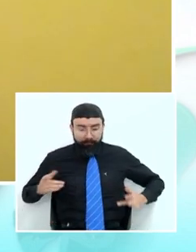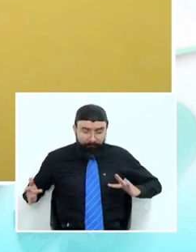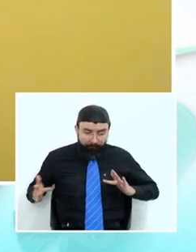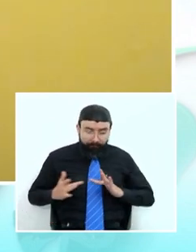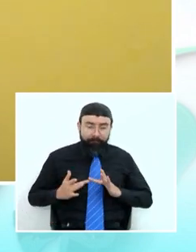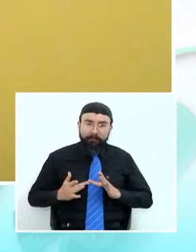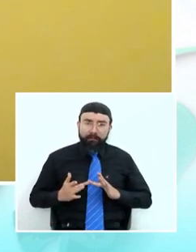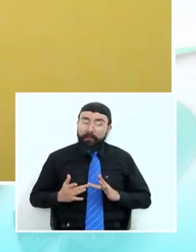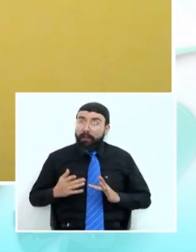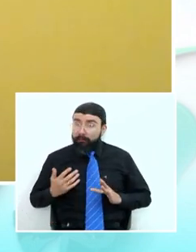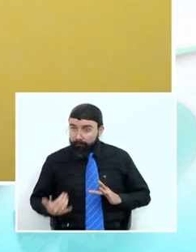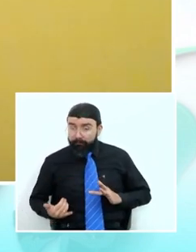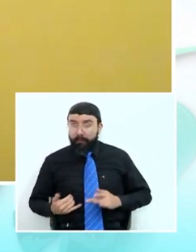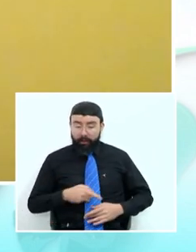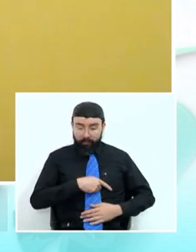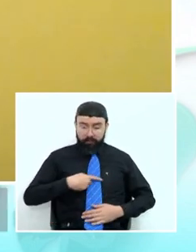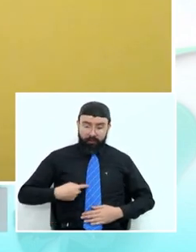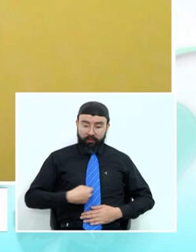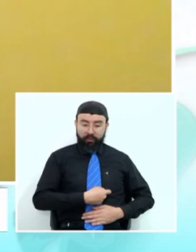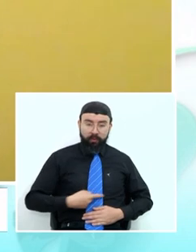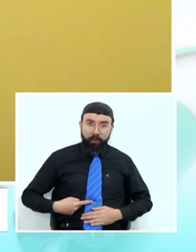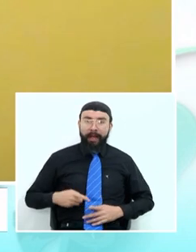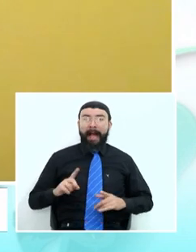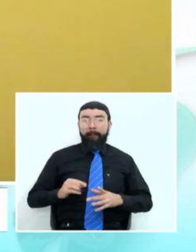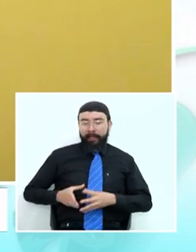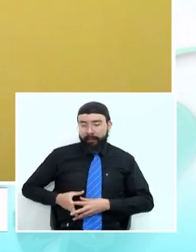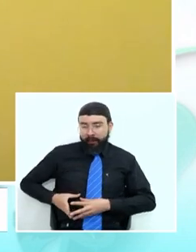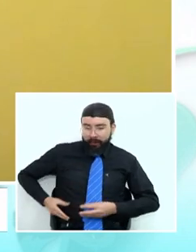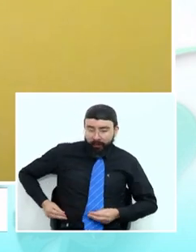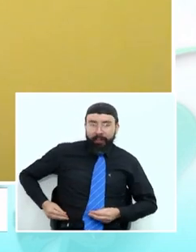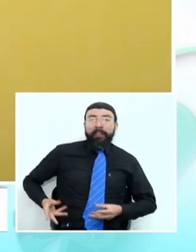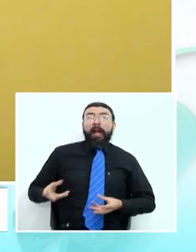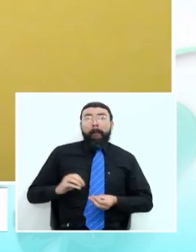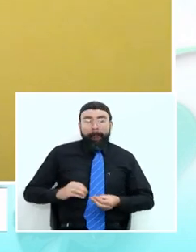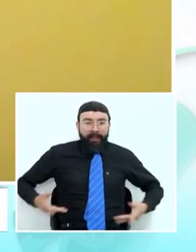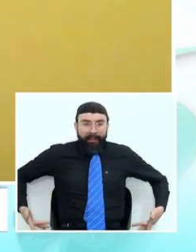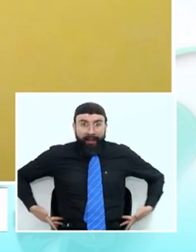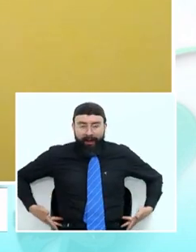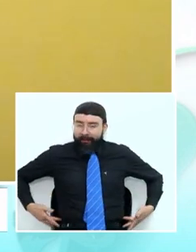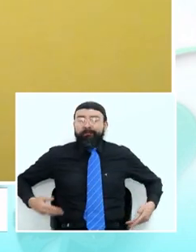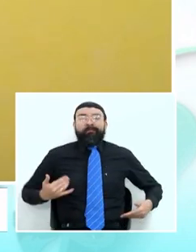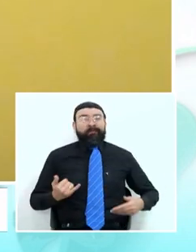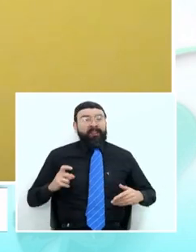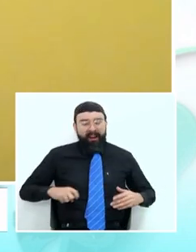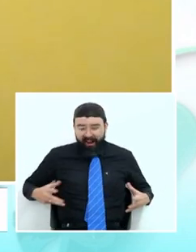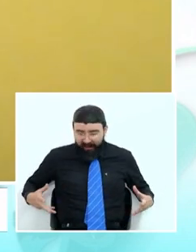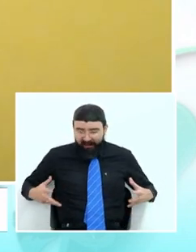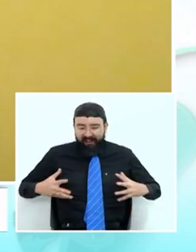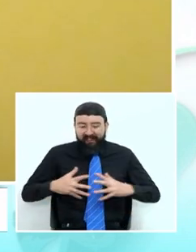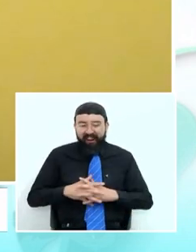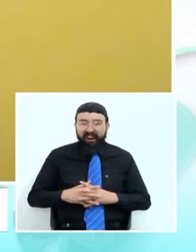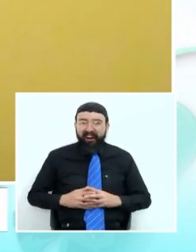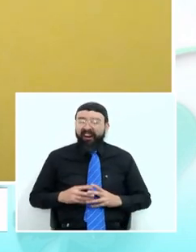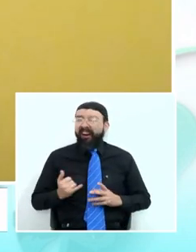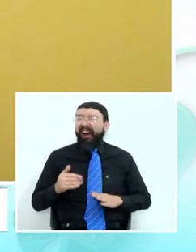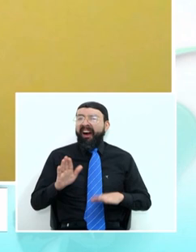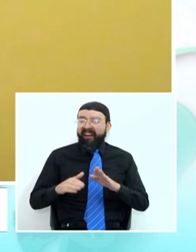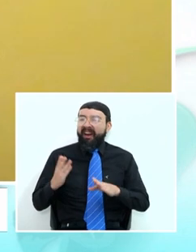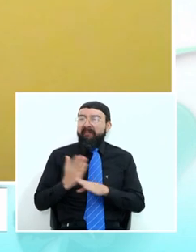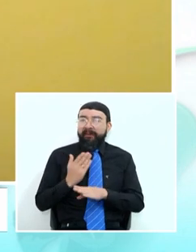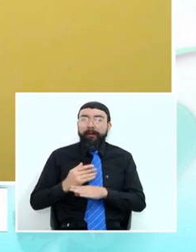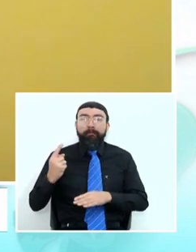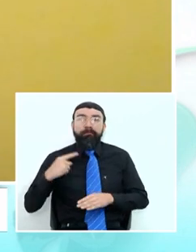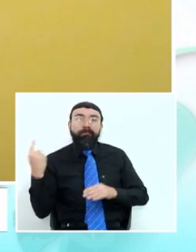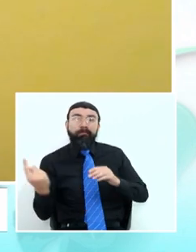solamente el sistema digestivo, sino el sistema hepático y el sistema renal. Uno de los problemas serios que se tiene en la humanidad en este